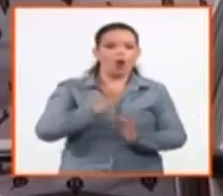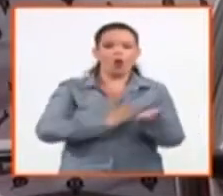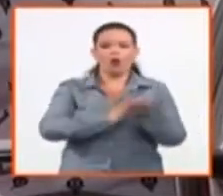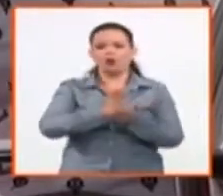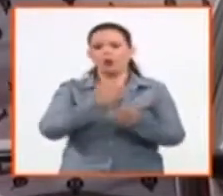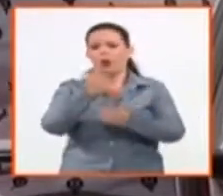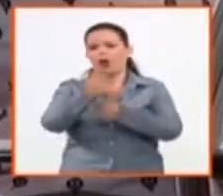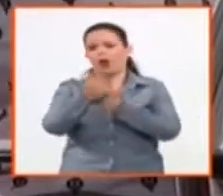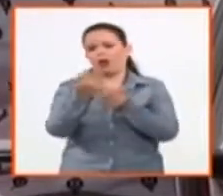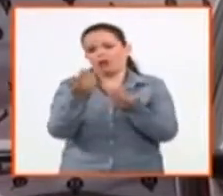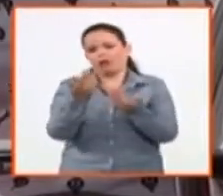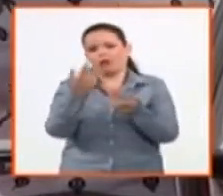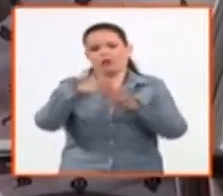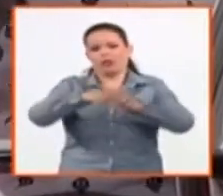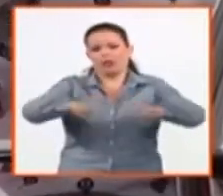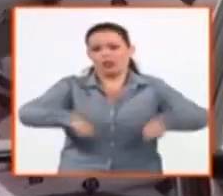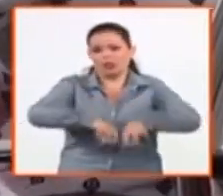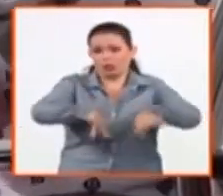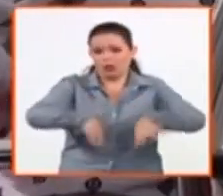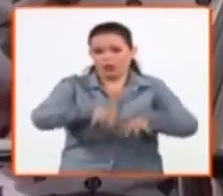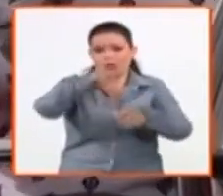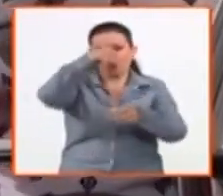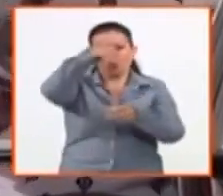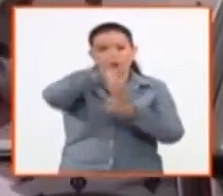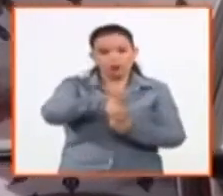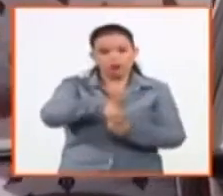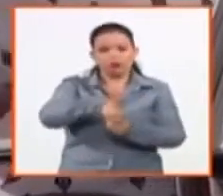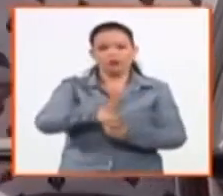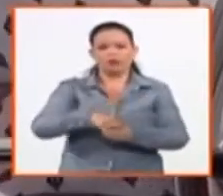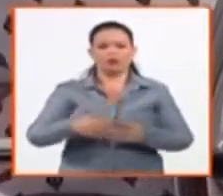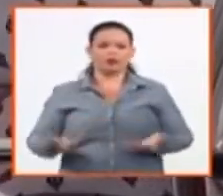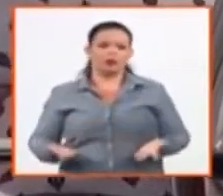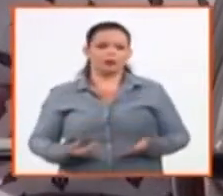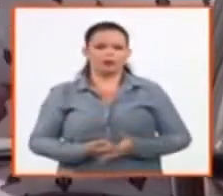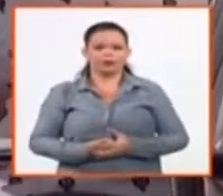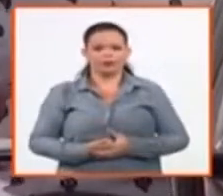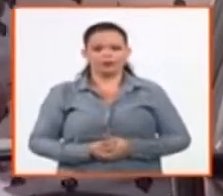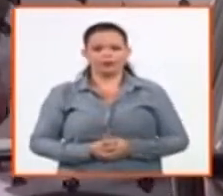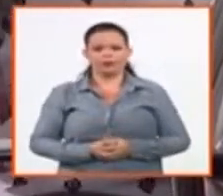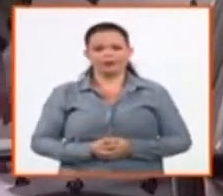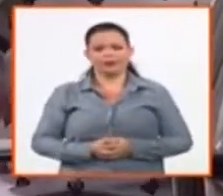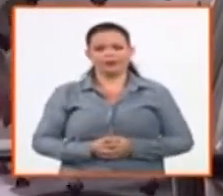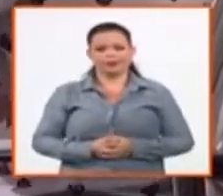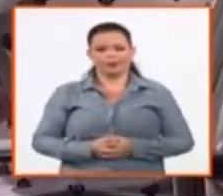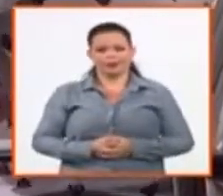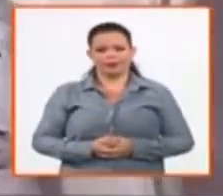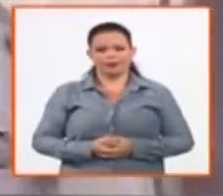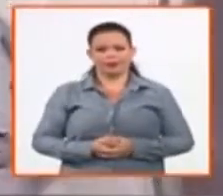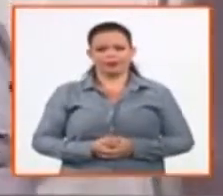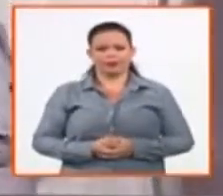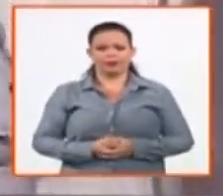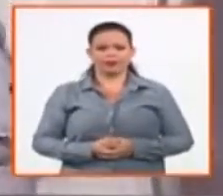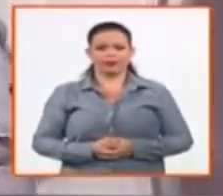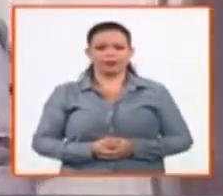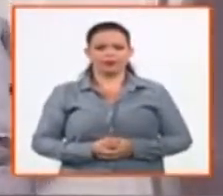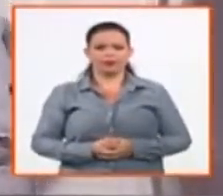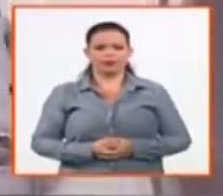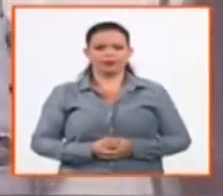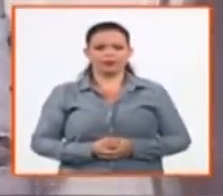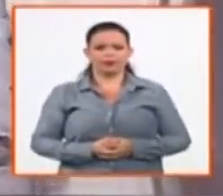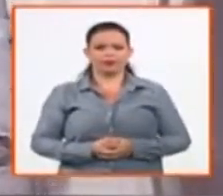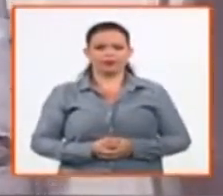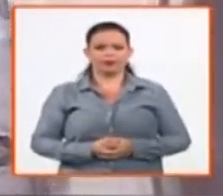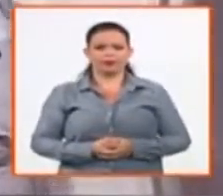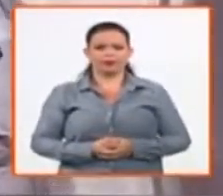decir, una nueva situación de tensión en ese país? Una nueva no, la de siempre. La de siempre. Buenas noches, me alegro que me hayan